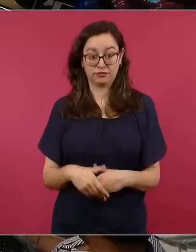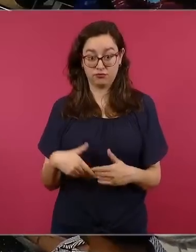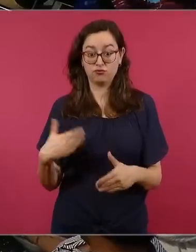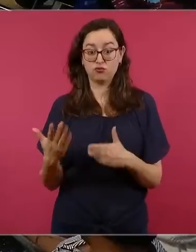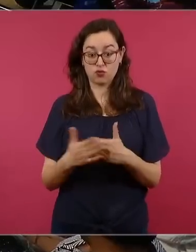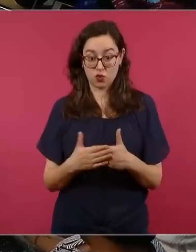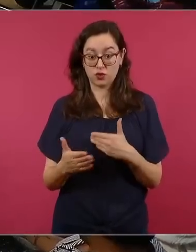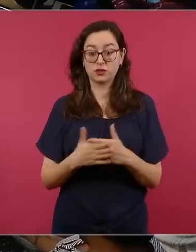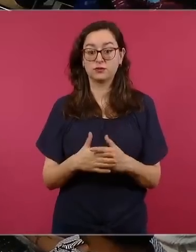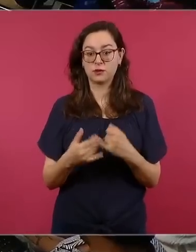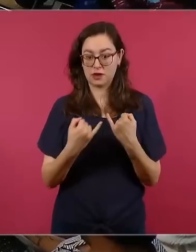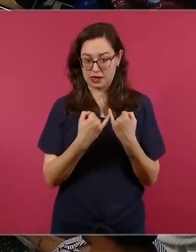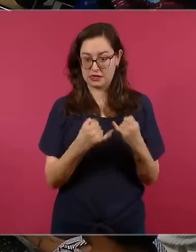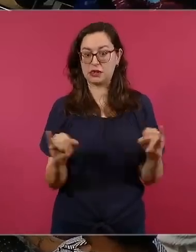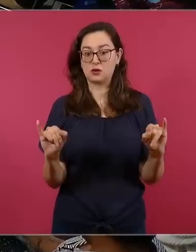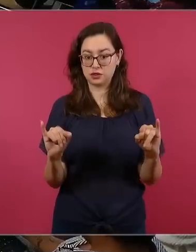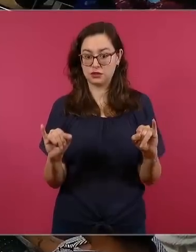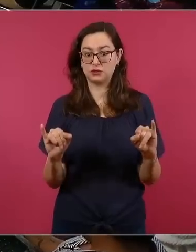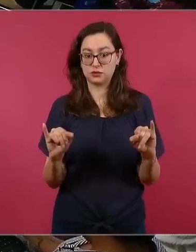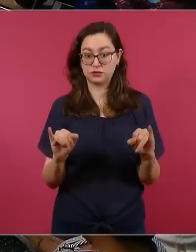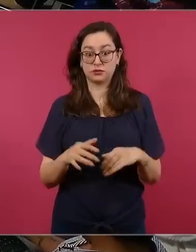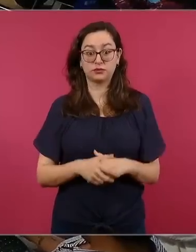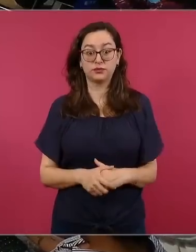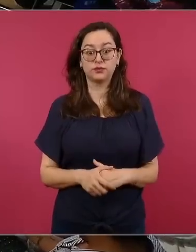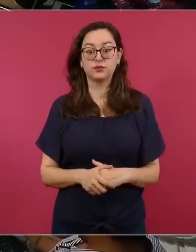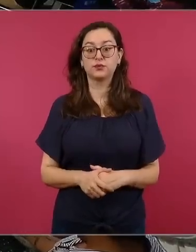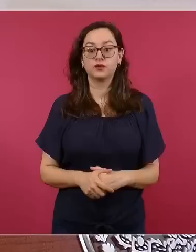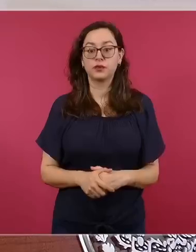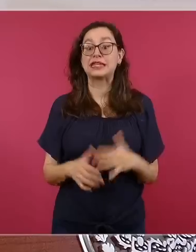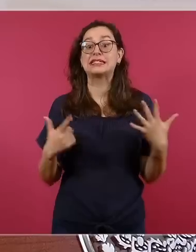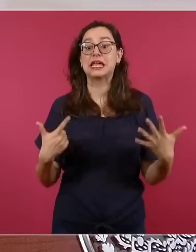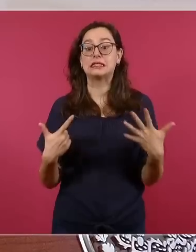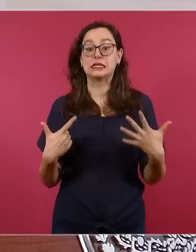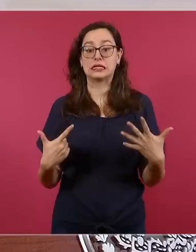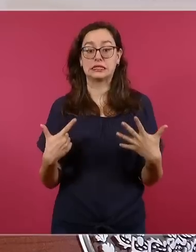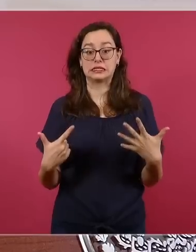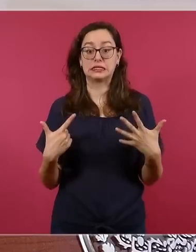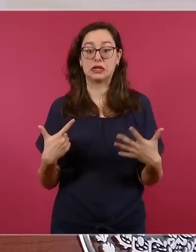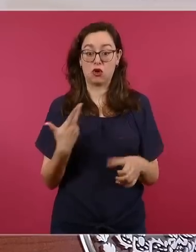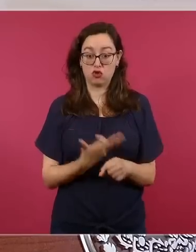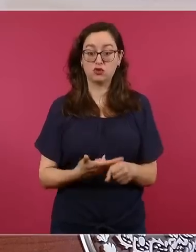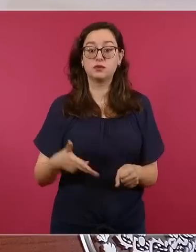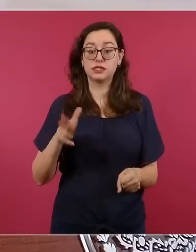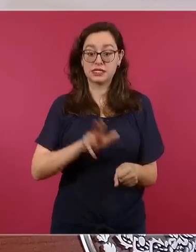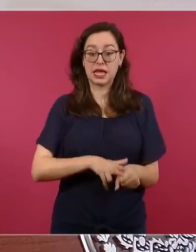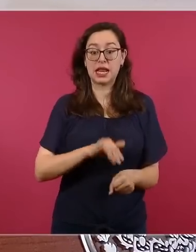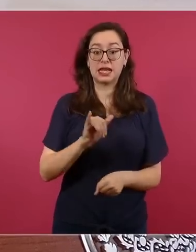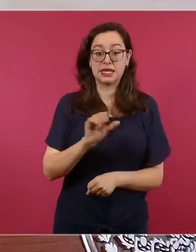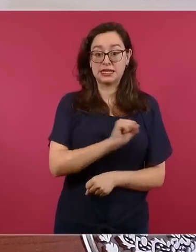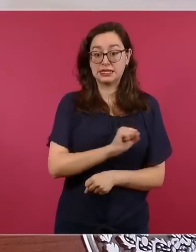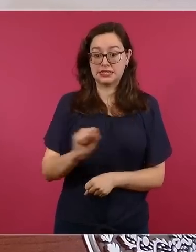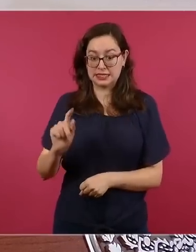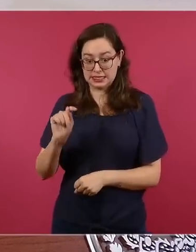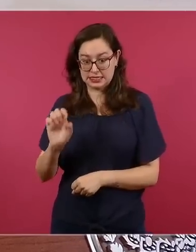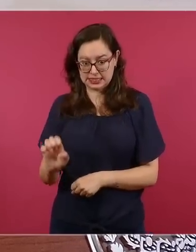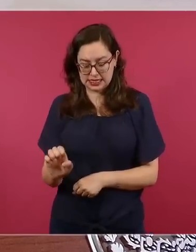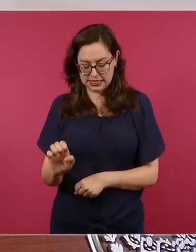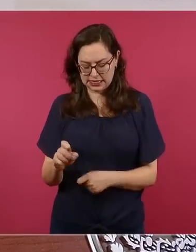A ver si los tenemos, los 7 del ISSSTE que vamos a inaugurar.